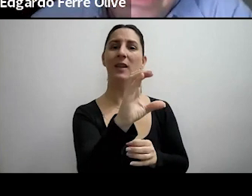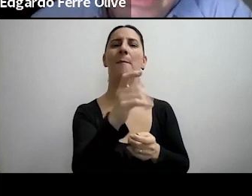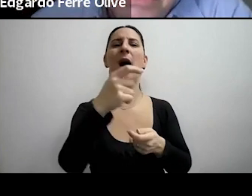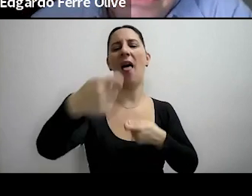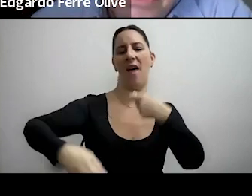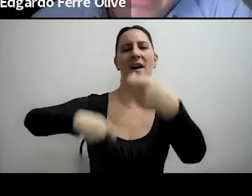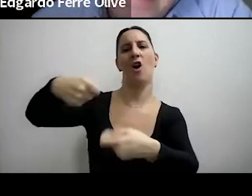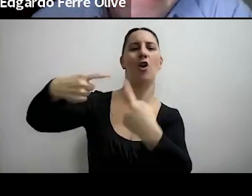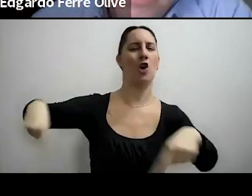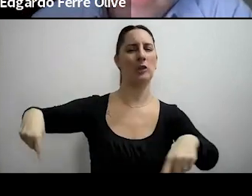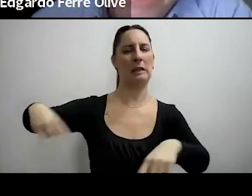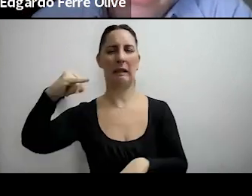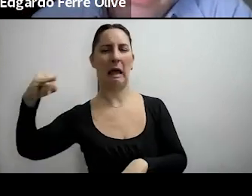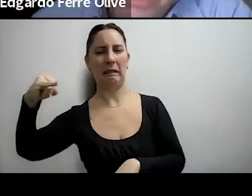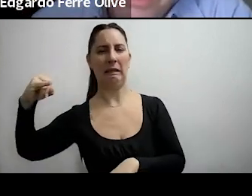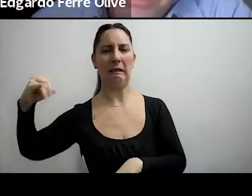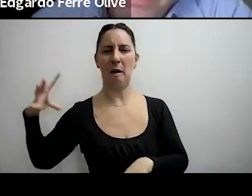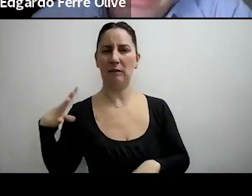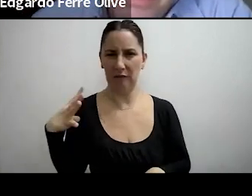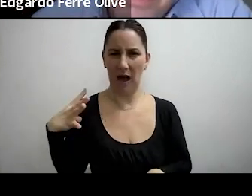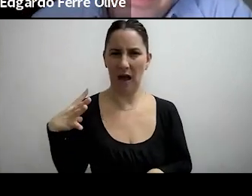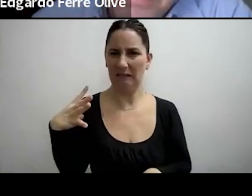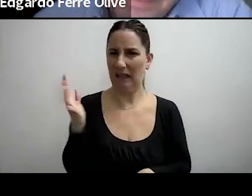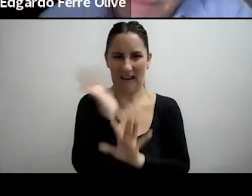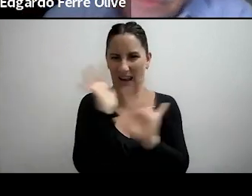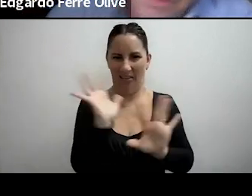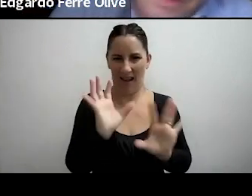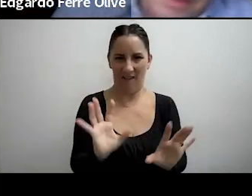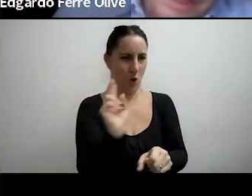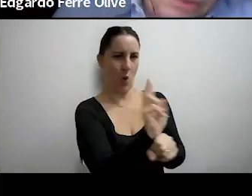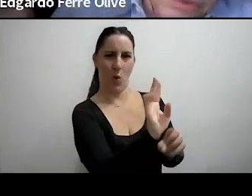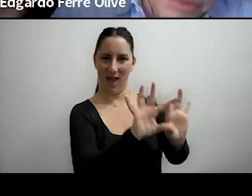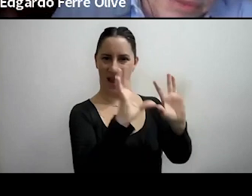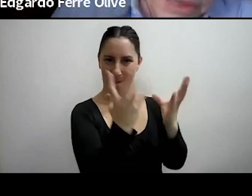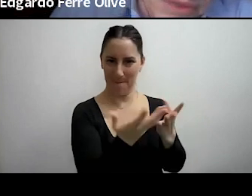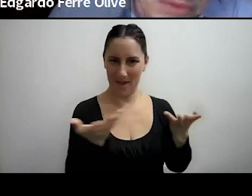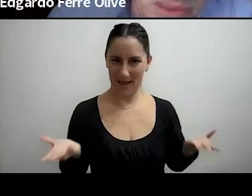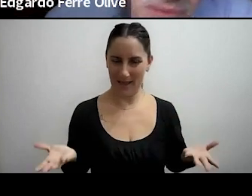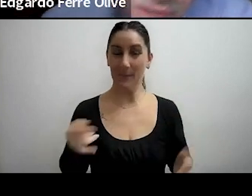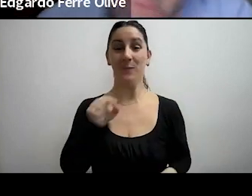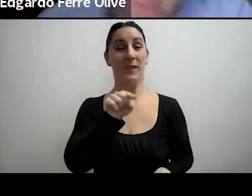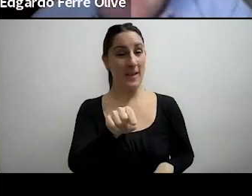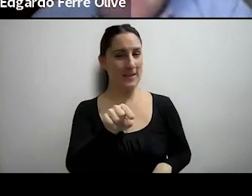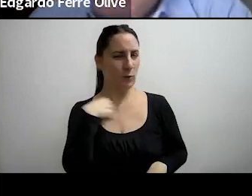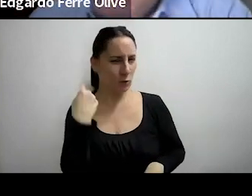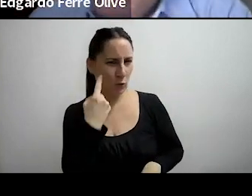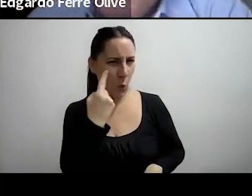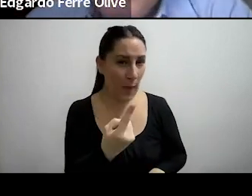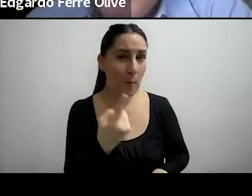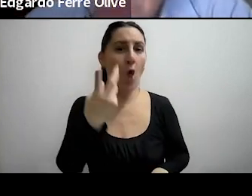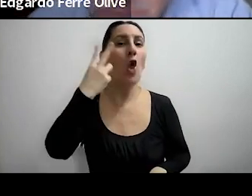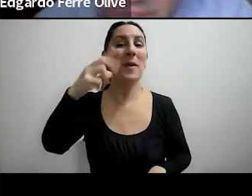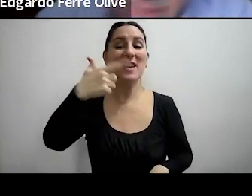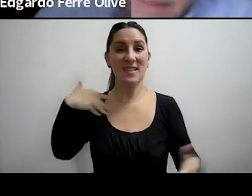déficits o distintas situaciones por las cuales no tiene carácter ambiental? ¿Vamos? Esto lo estamos viendo y discutiendo desde el año 2017 cuando